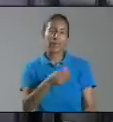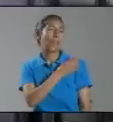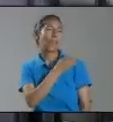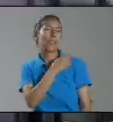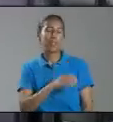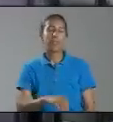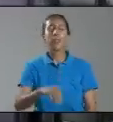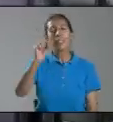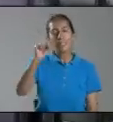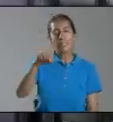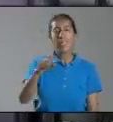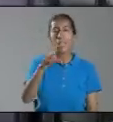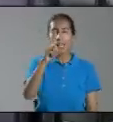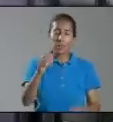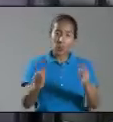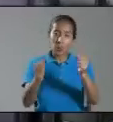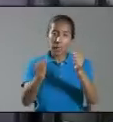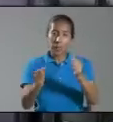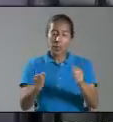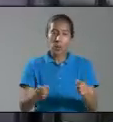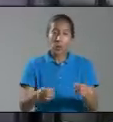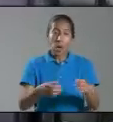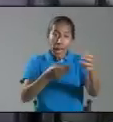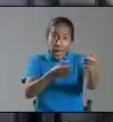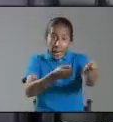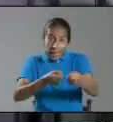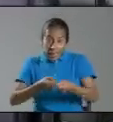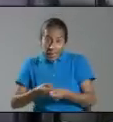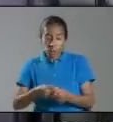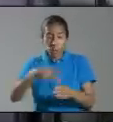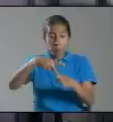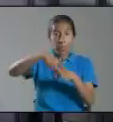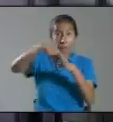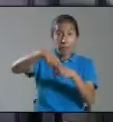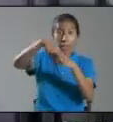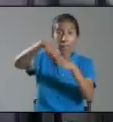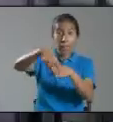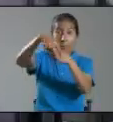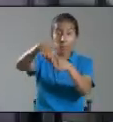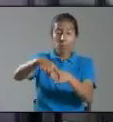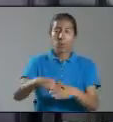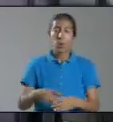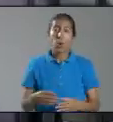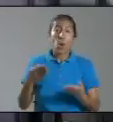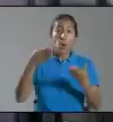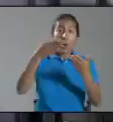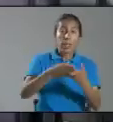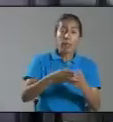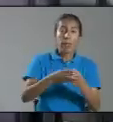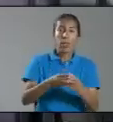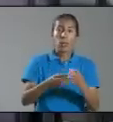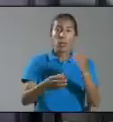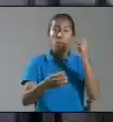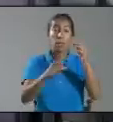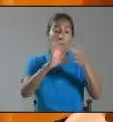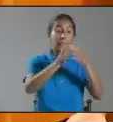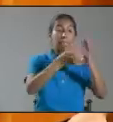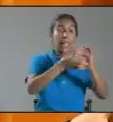un carro jalado por animales, o tal vez llevado en hombros por esclavos. Pero él era un personaje.